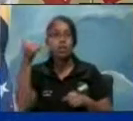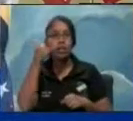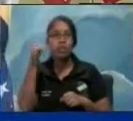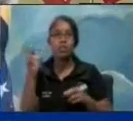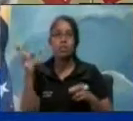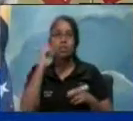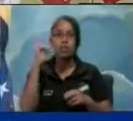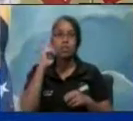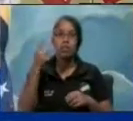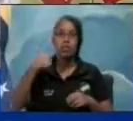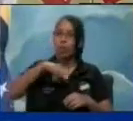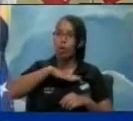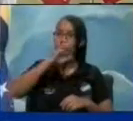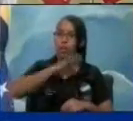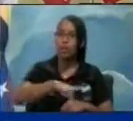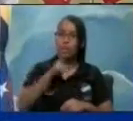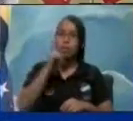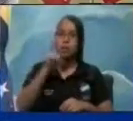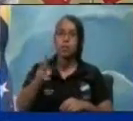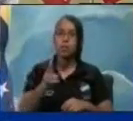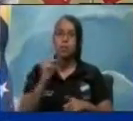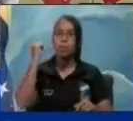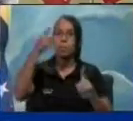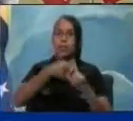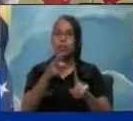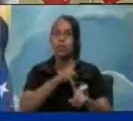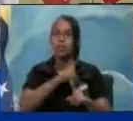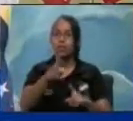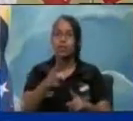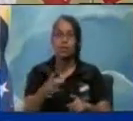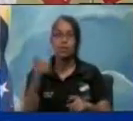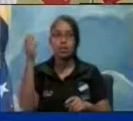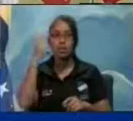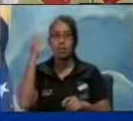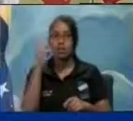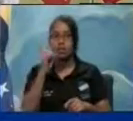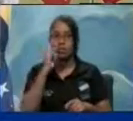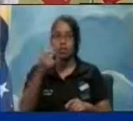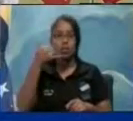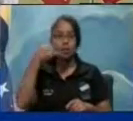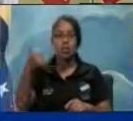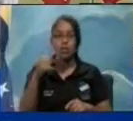móvil. Nos están viendo a través de los móviles. Ustedes pueden